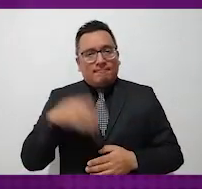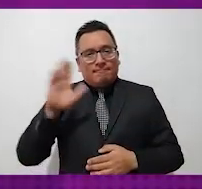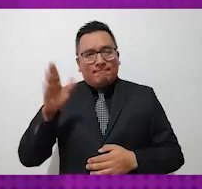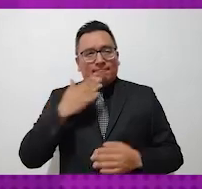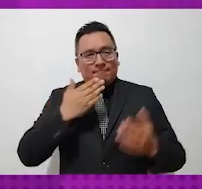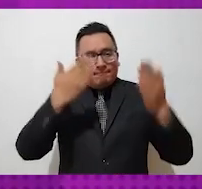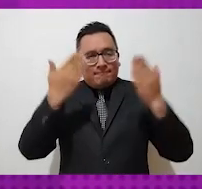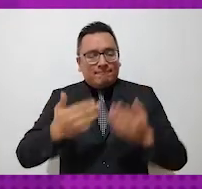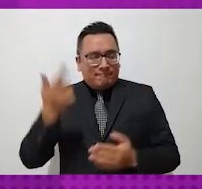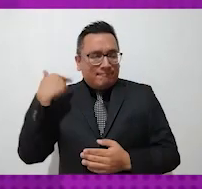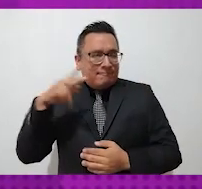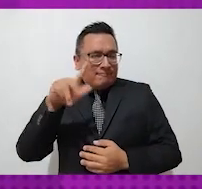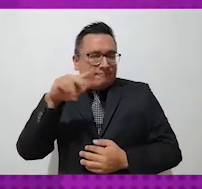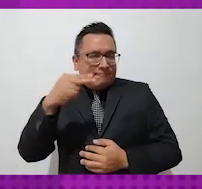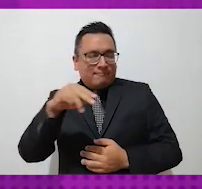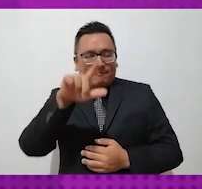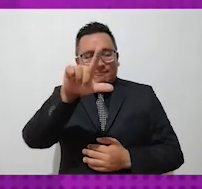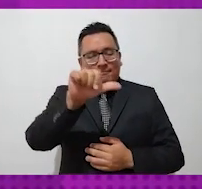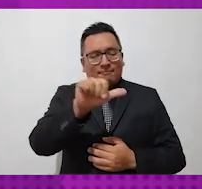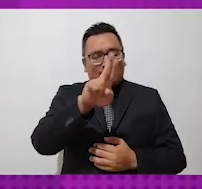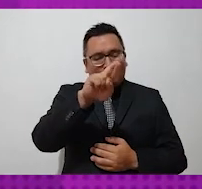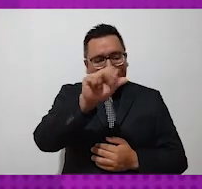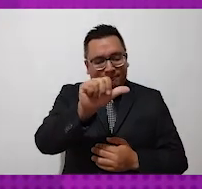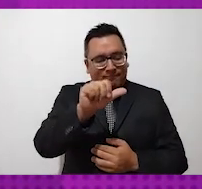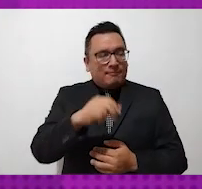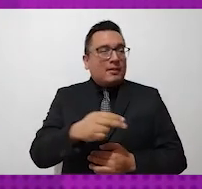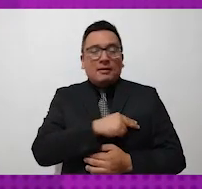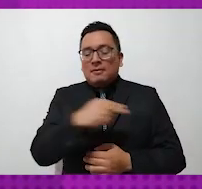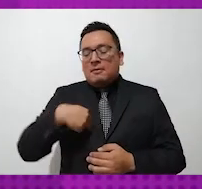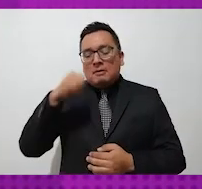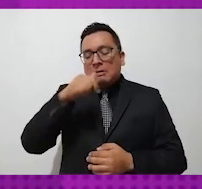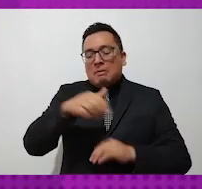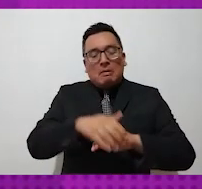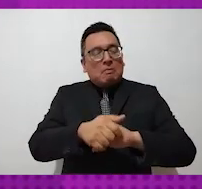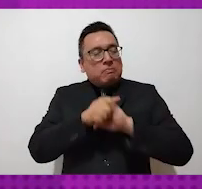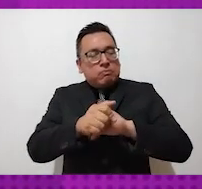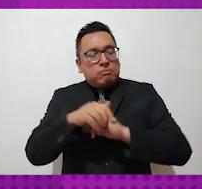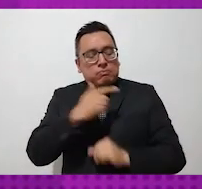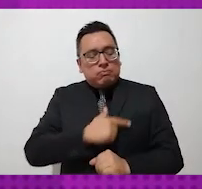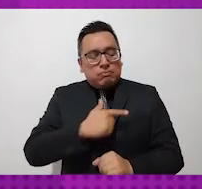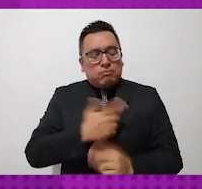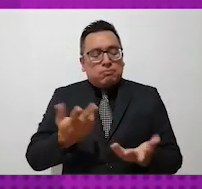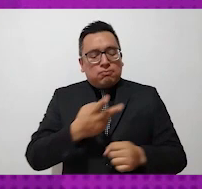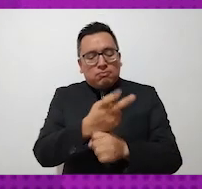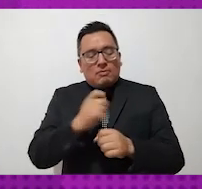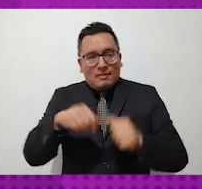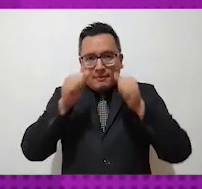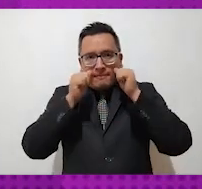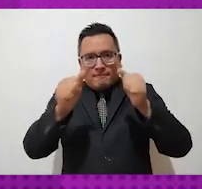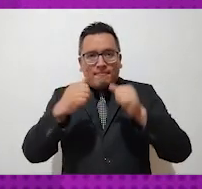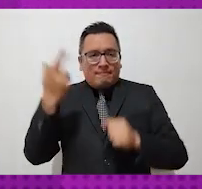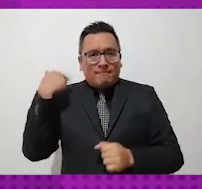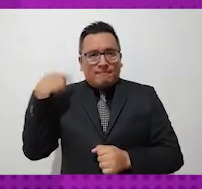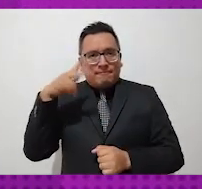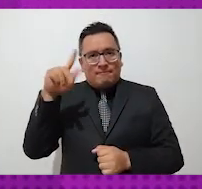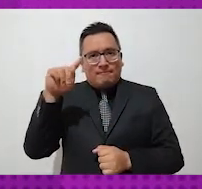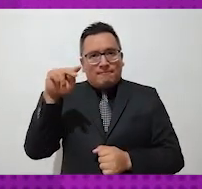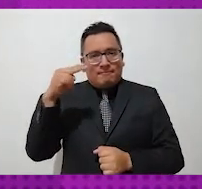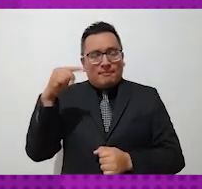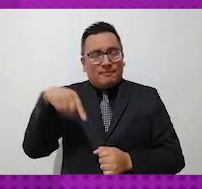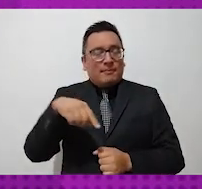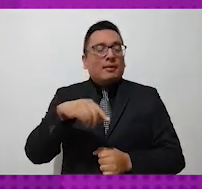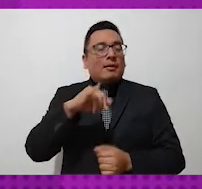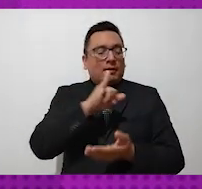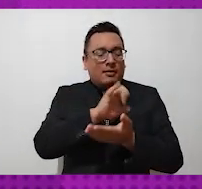Hola, ¿qué tal? Bienvenidos a su programa de La Urna. Como siempre, un gusto saludarles e invitarle a que se quede con nosotros en este programa de radio y televisión del